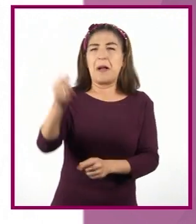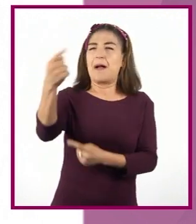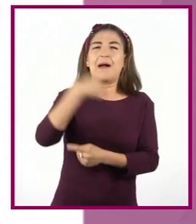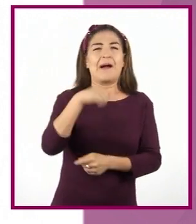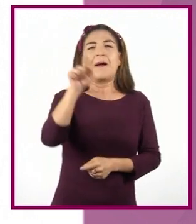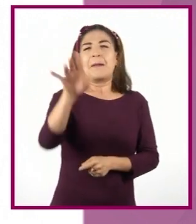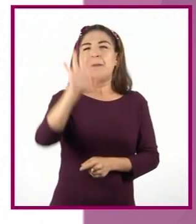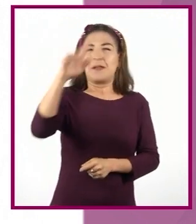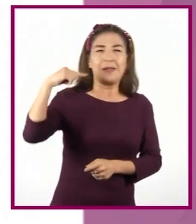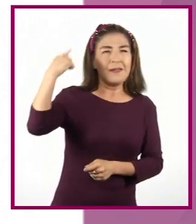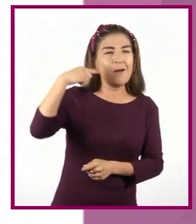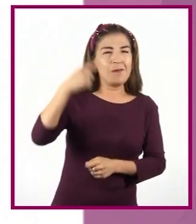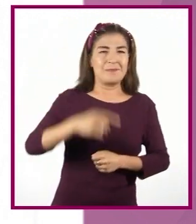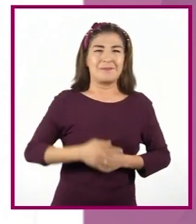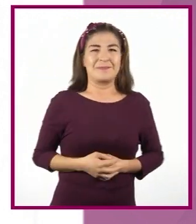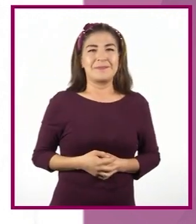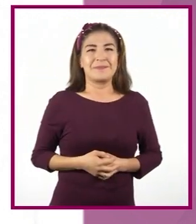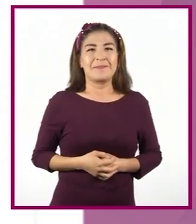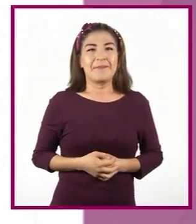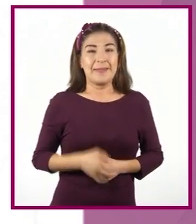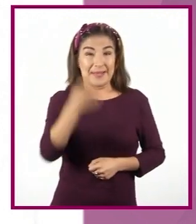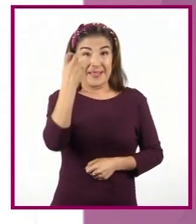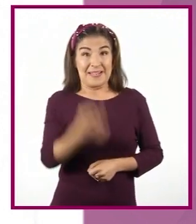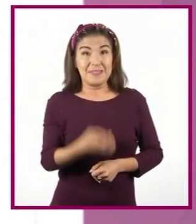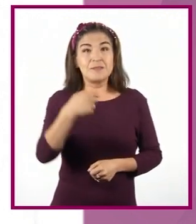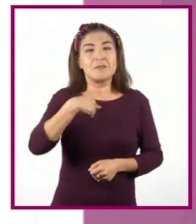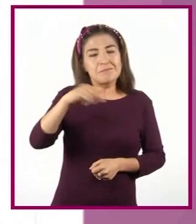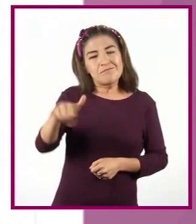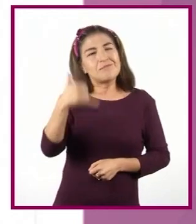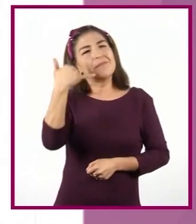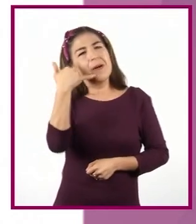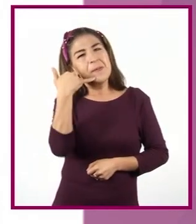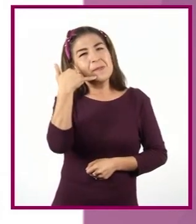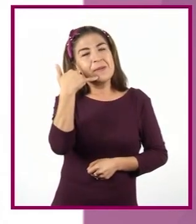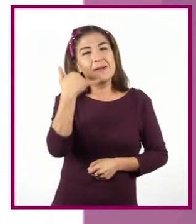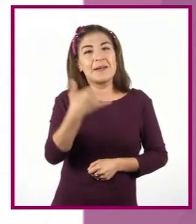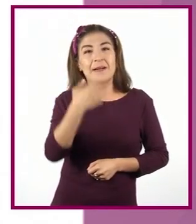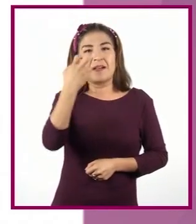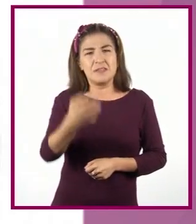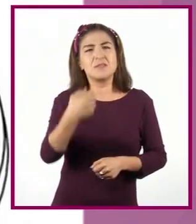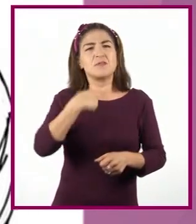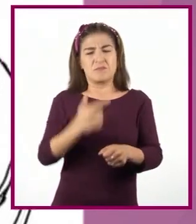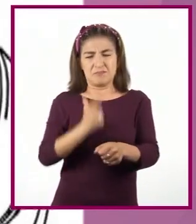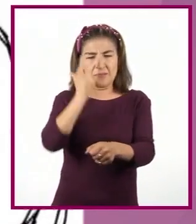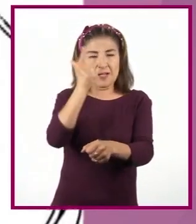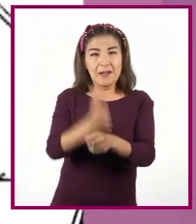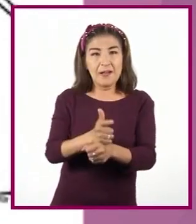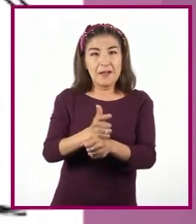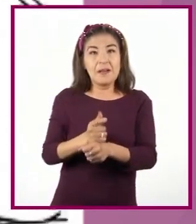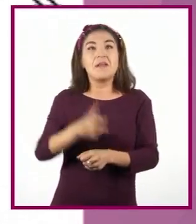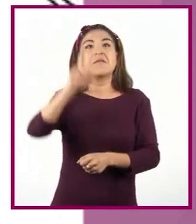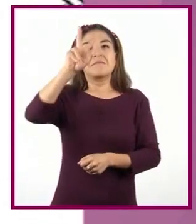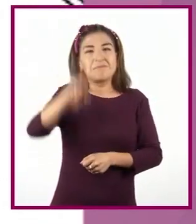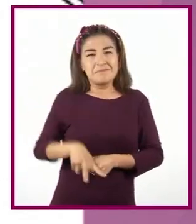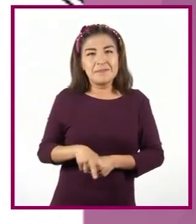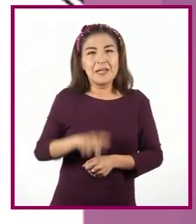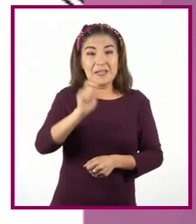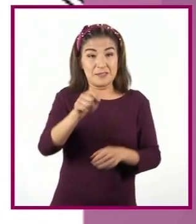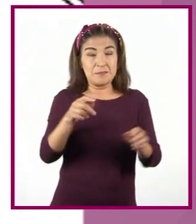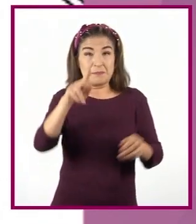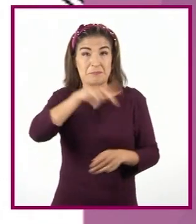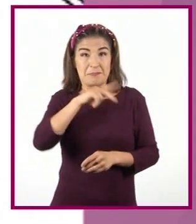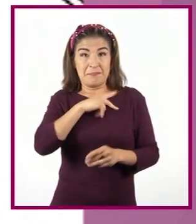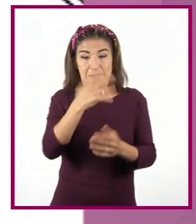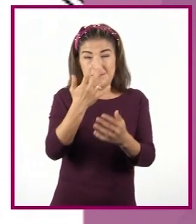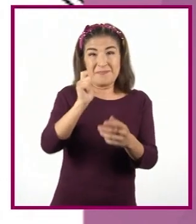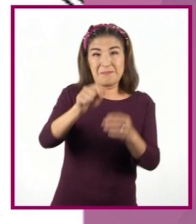loco. En el momento en que hablaba por teléfono, me di cuenta de que, en realidad, no se trataba